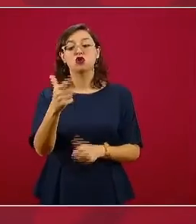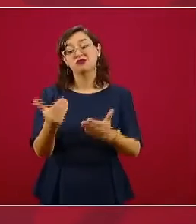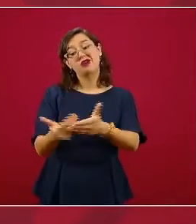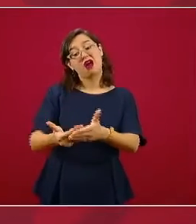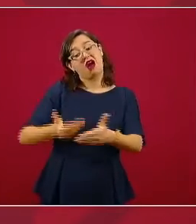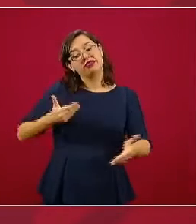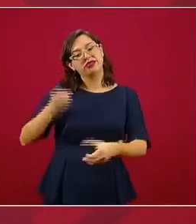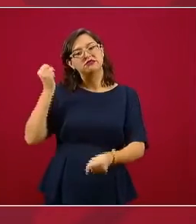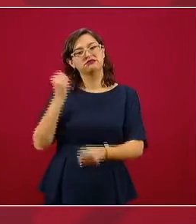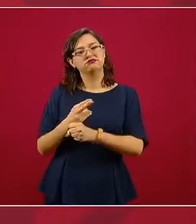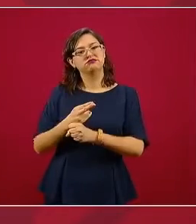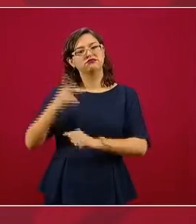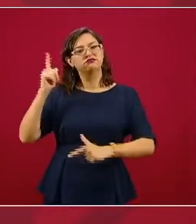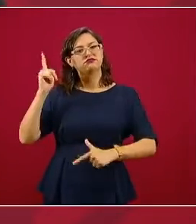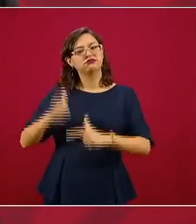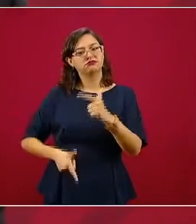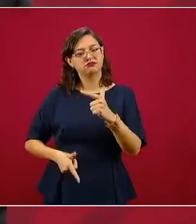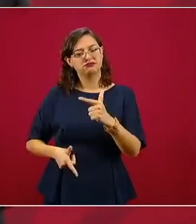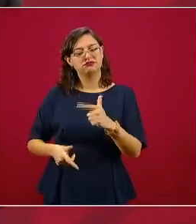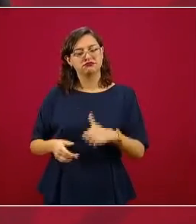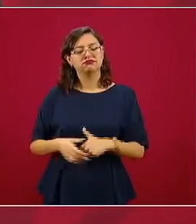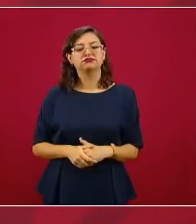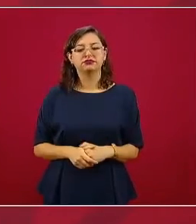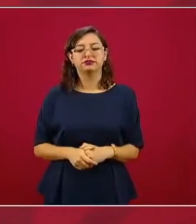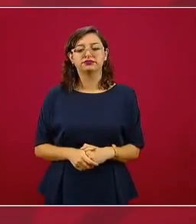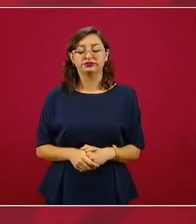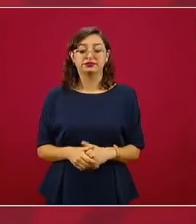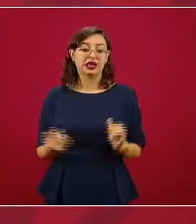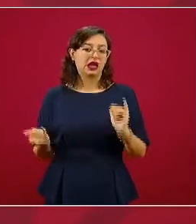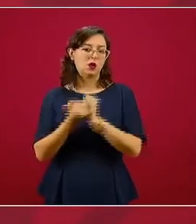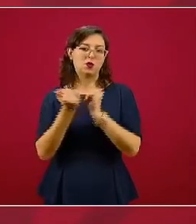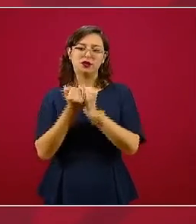incluso hasta en términos de presupuesto.